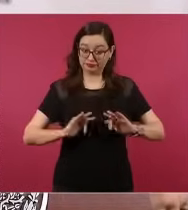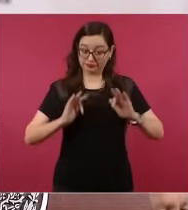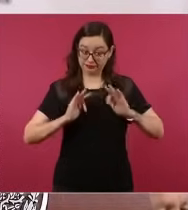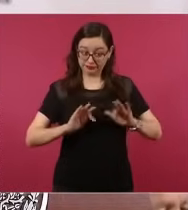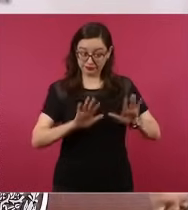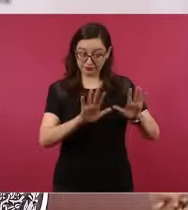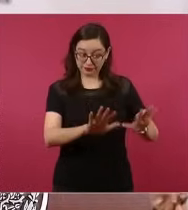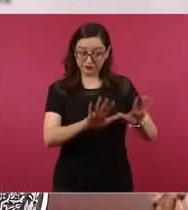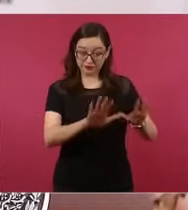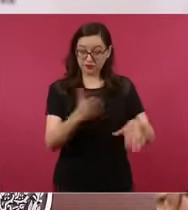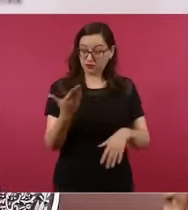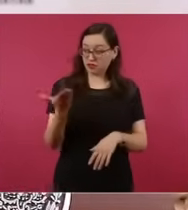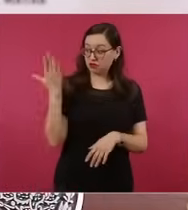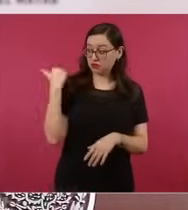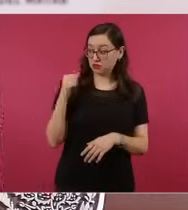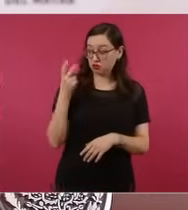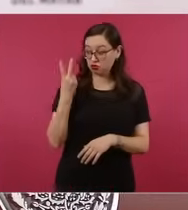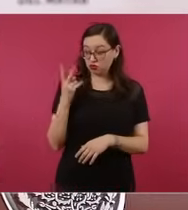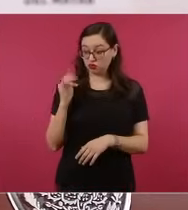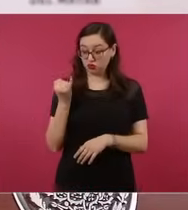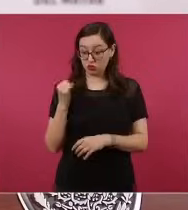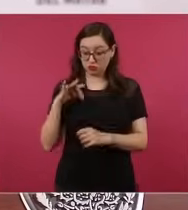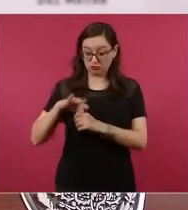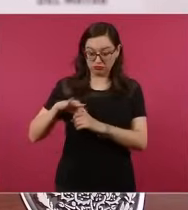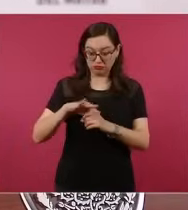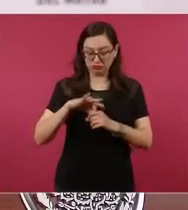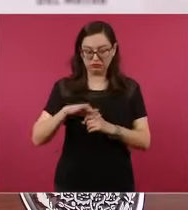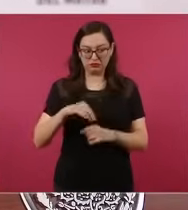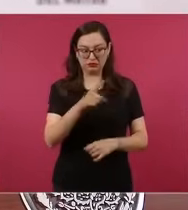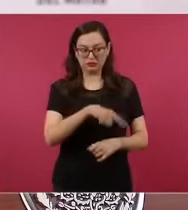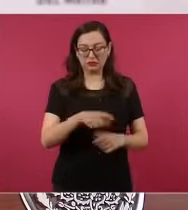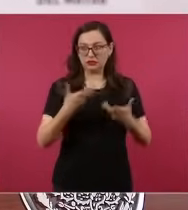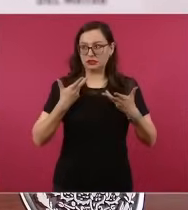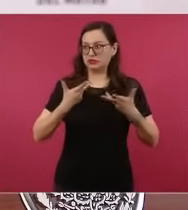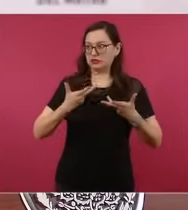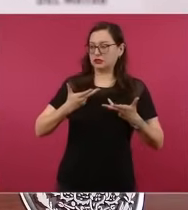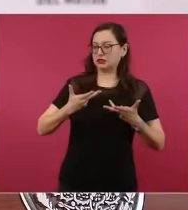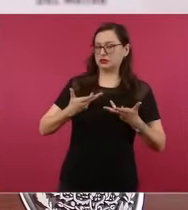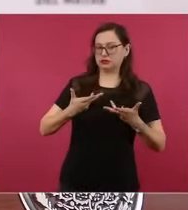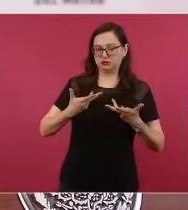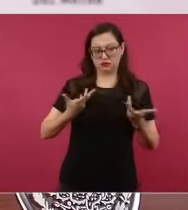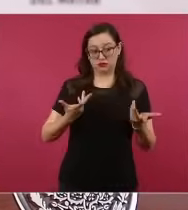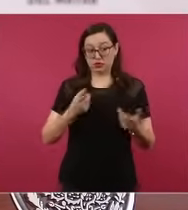por qué no tuvieron resultados favorables,